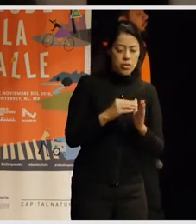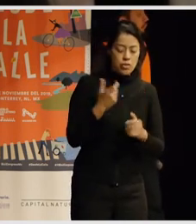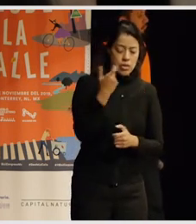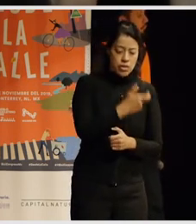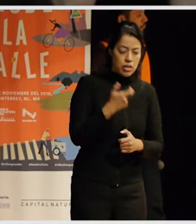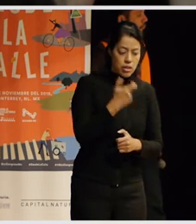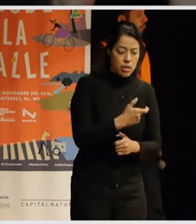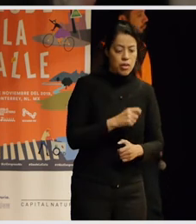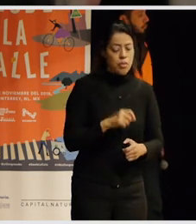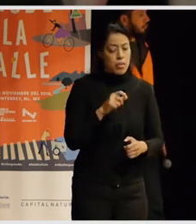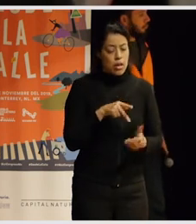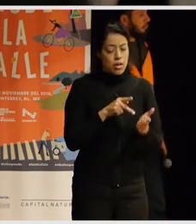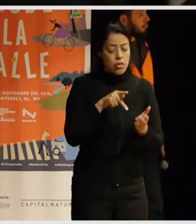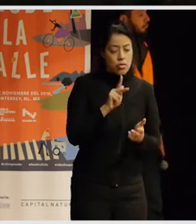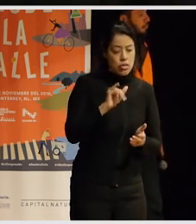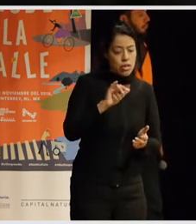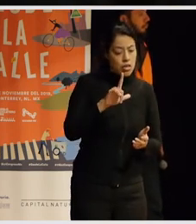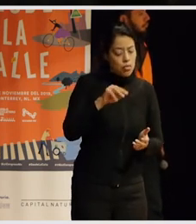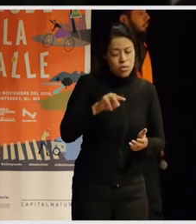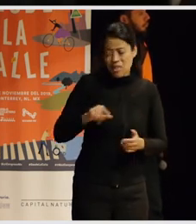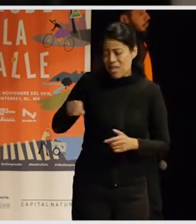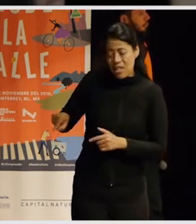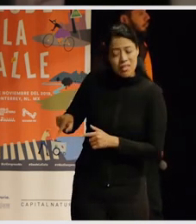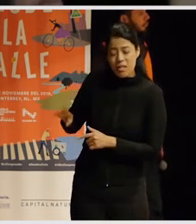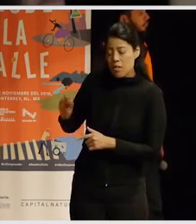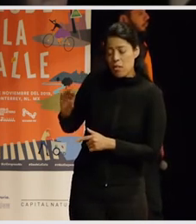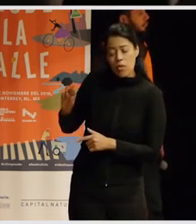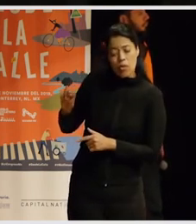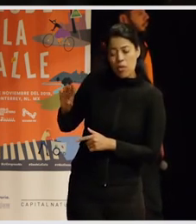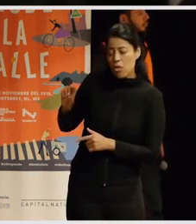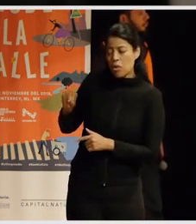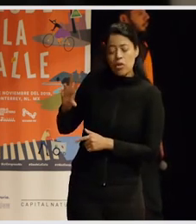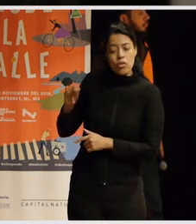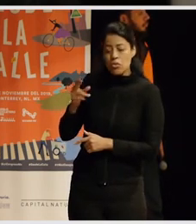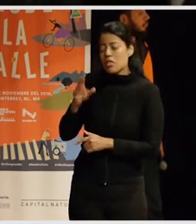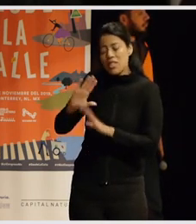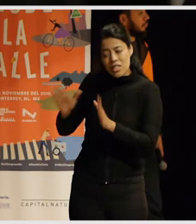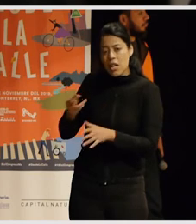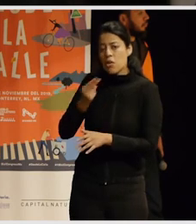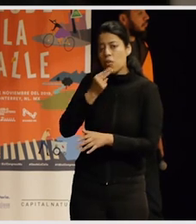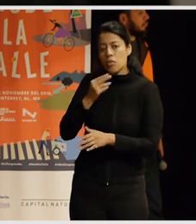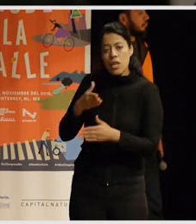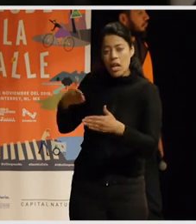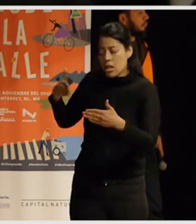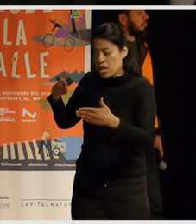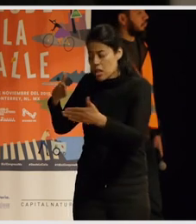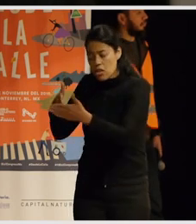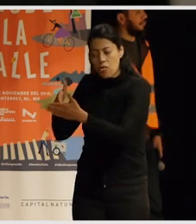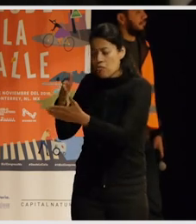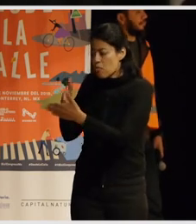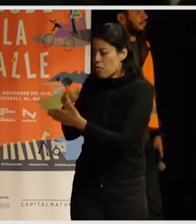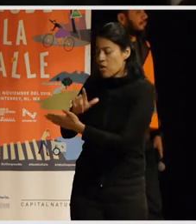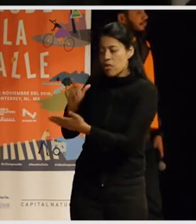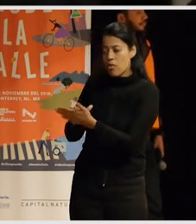ahí en ciudad juárez pero sin más que el bordo porque el bordo ya de por si la gente lo usa y aparte no te comunica ningún lado no es simplemente la frontera en cambio